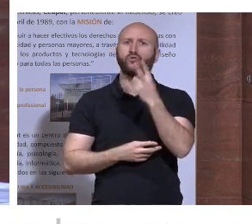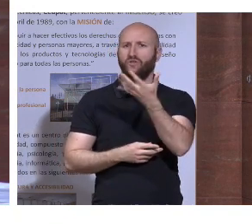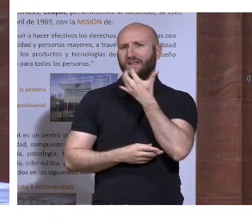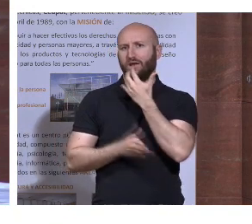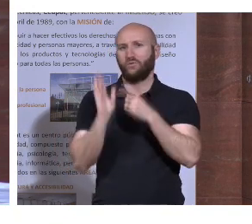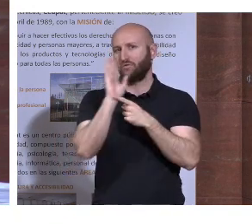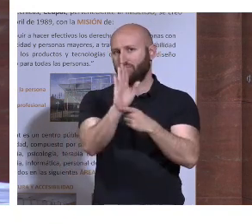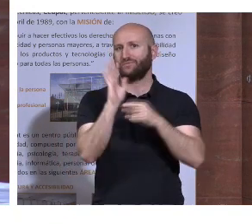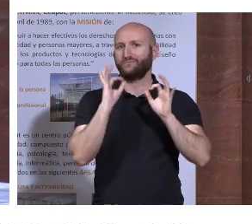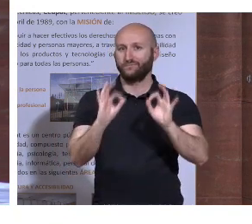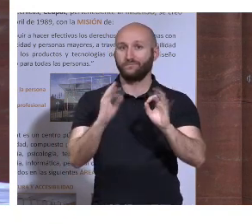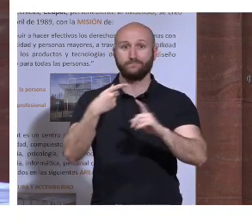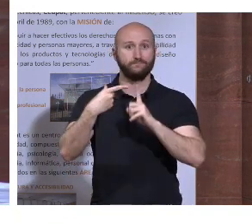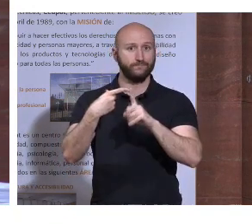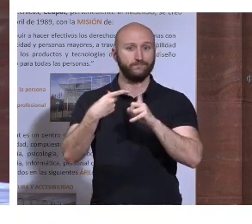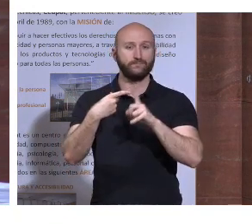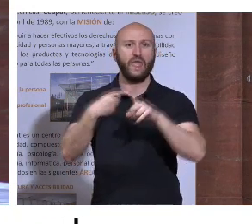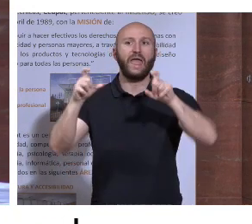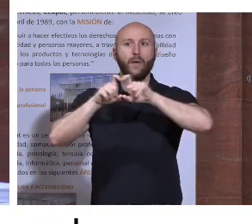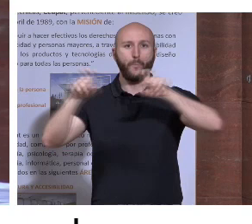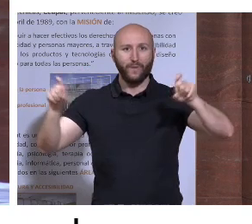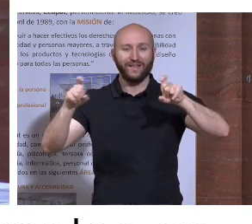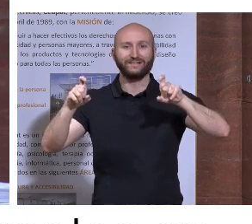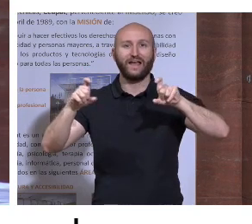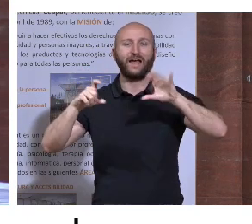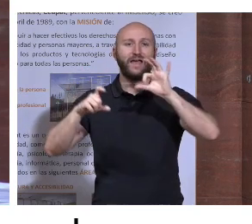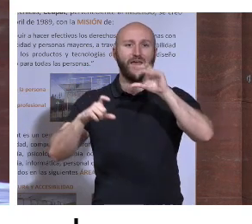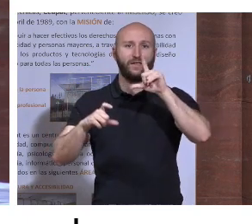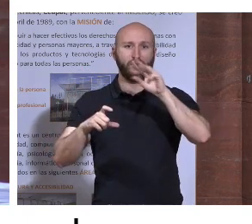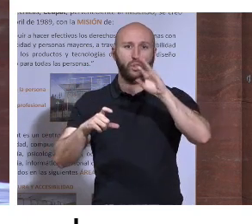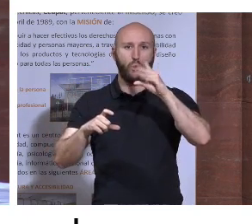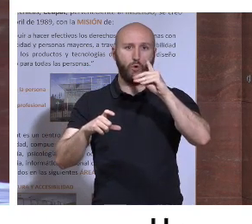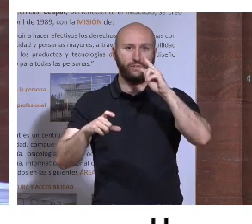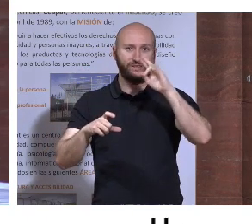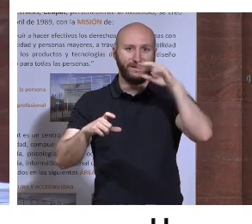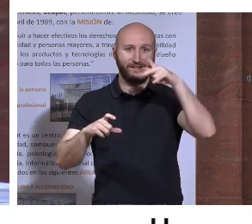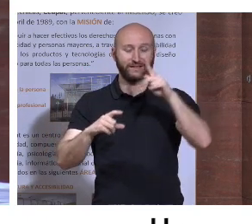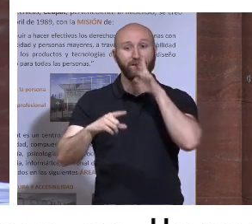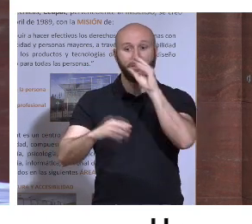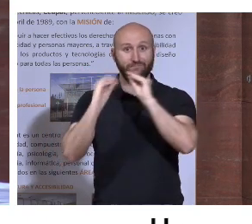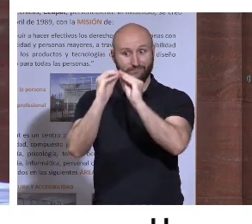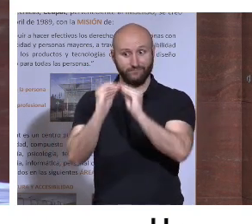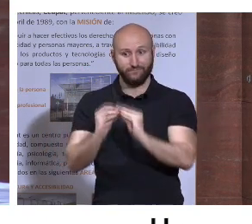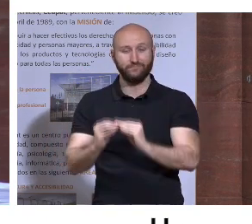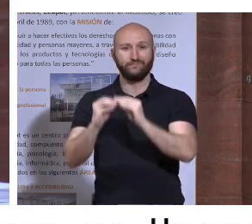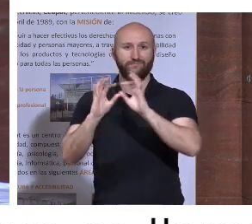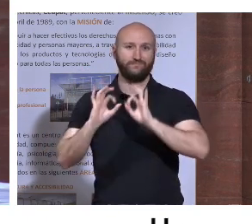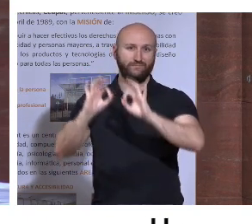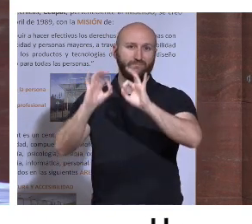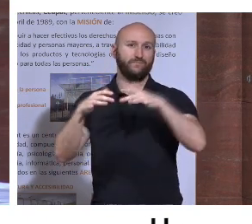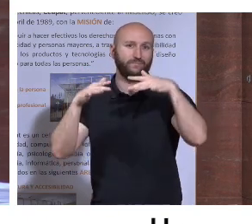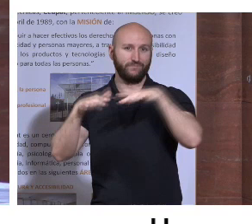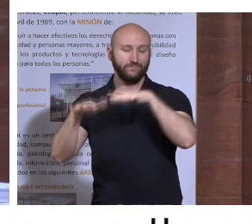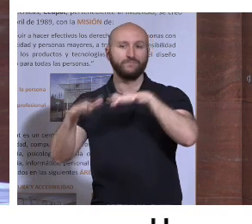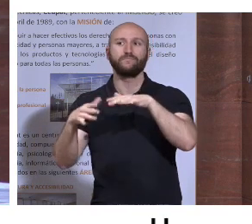en concreto. Una es una empresa que se llama Slow Drinks. Es una empresa que fabricante de espesantes a